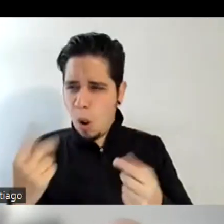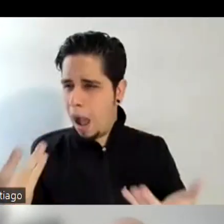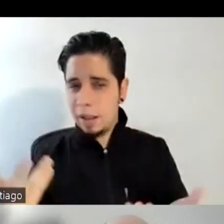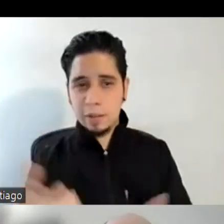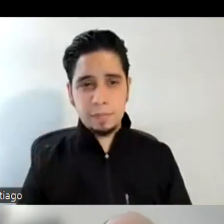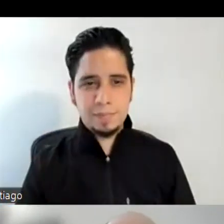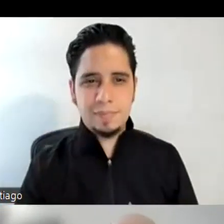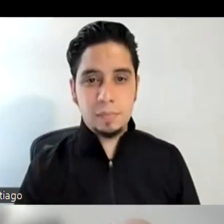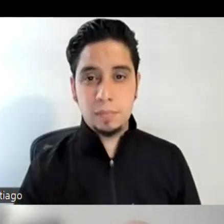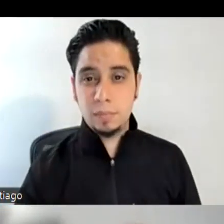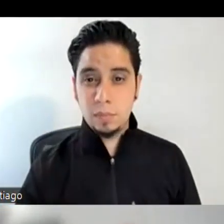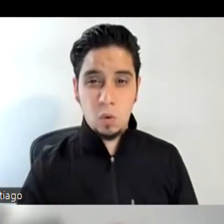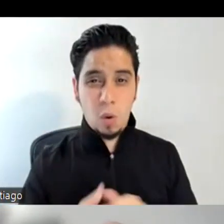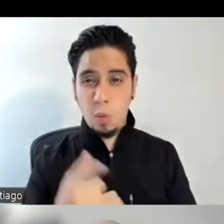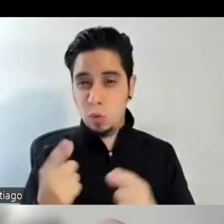sé.